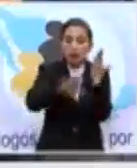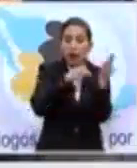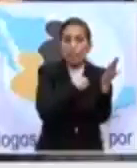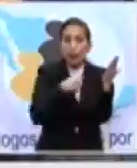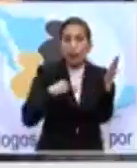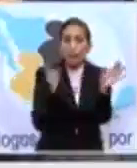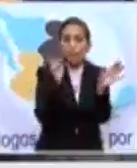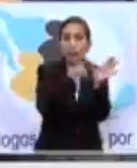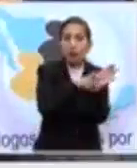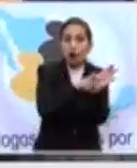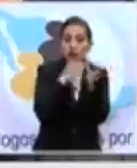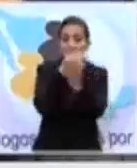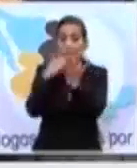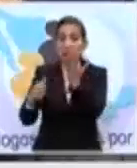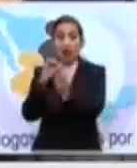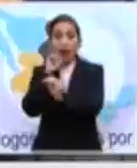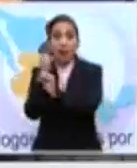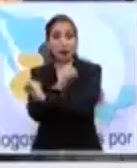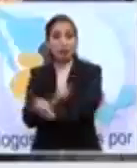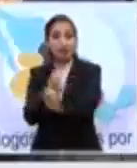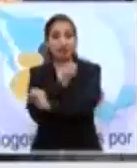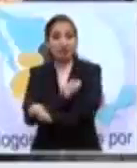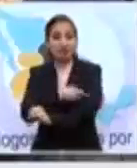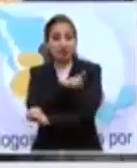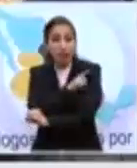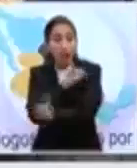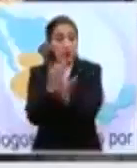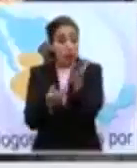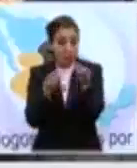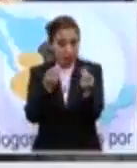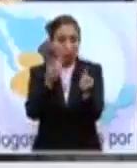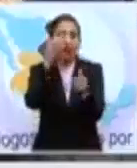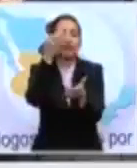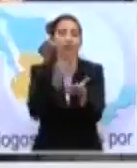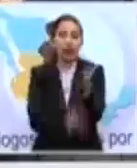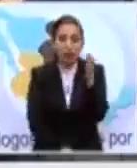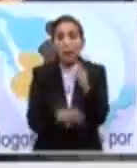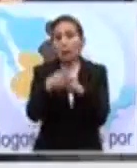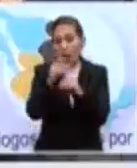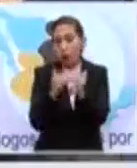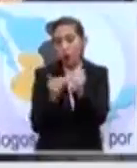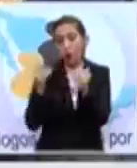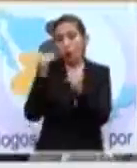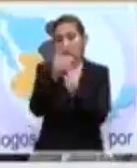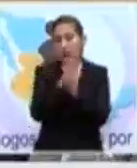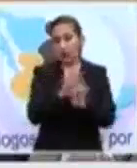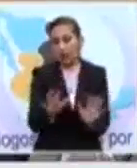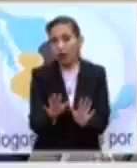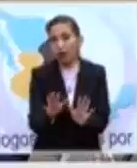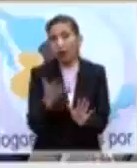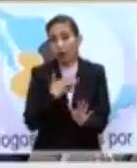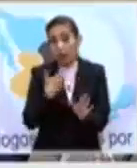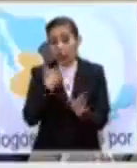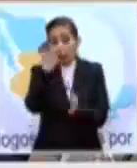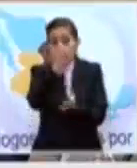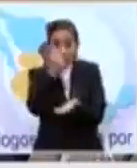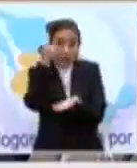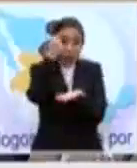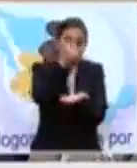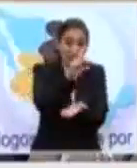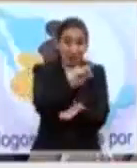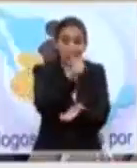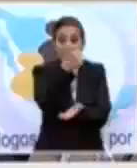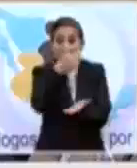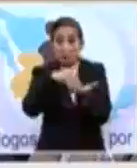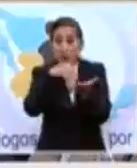derecho a algo y la otra no tenía nada. ¿Que falta mucha calidad? Sí, pero hemos avanzado. Que teníamos un presupuesto de